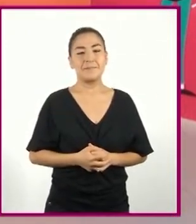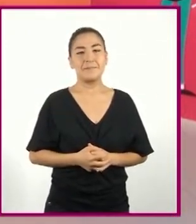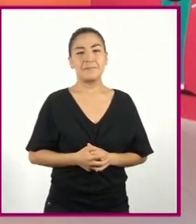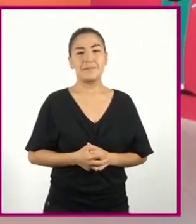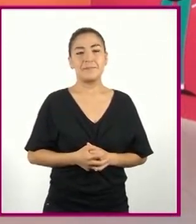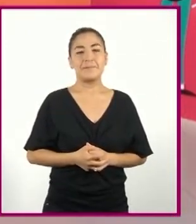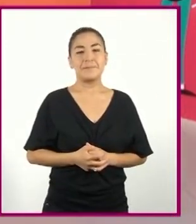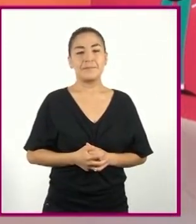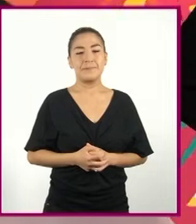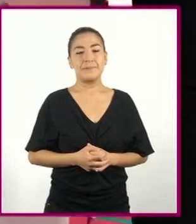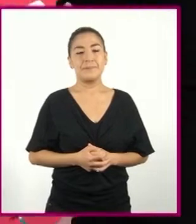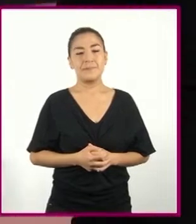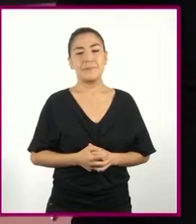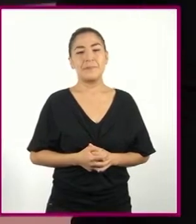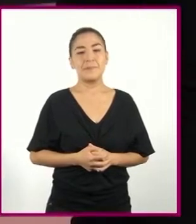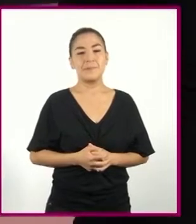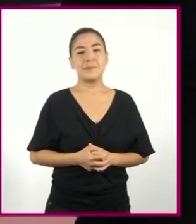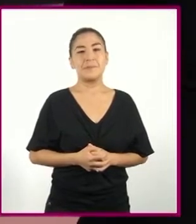Perfecto.